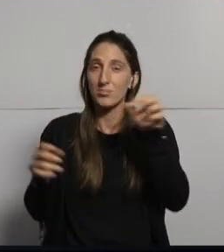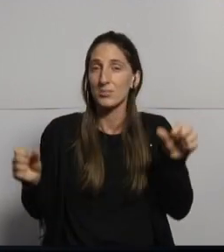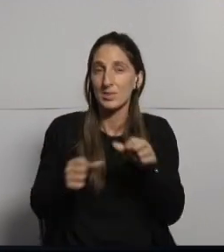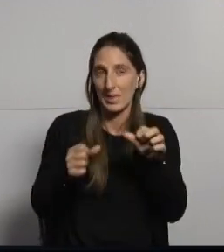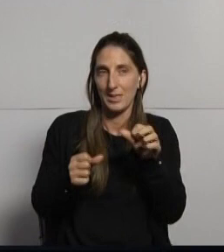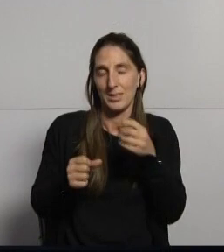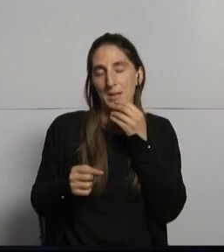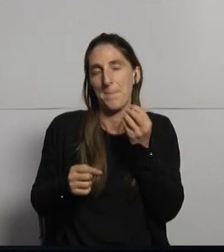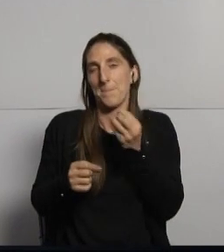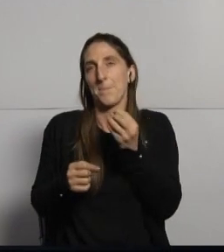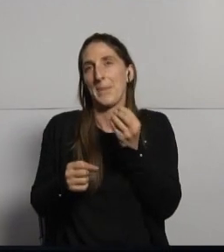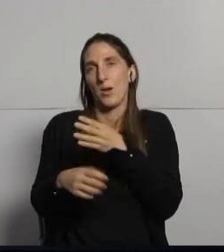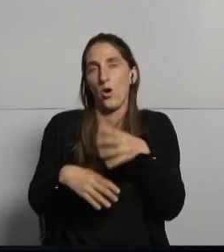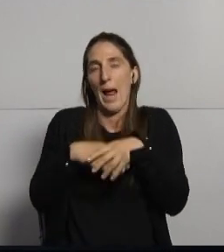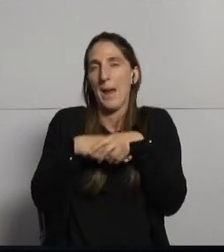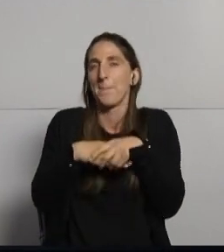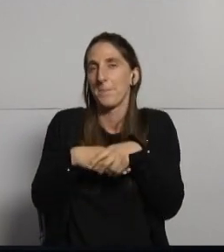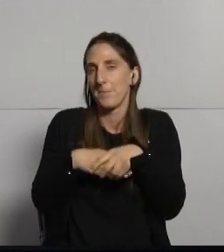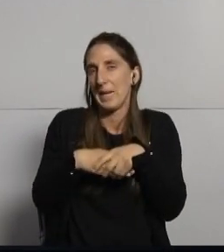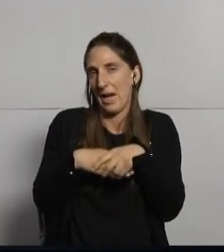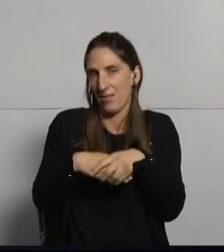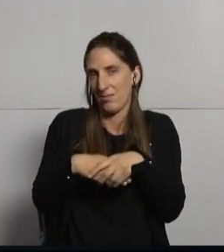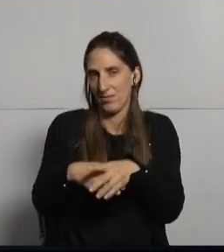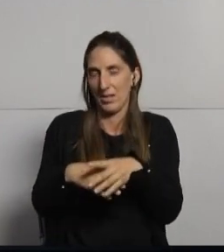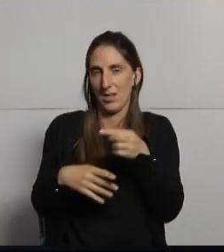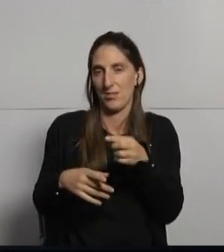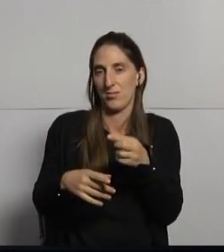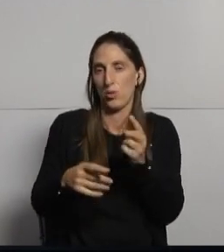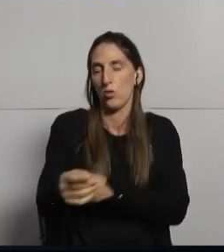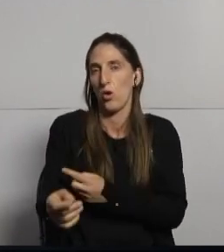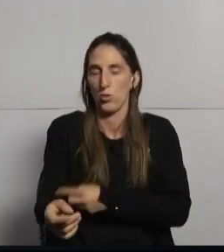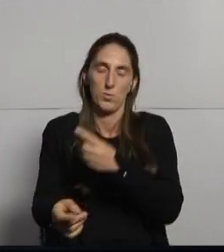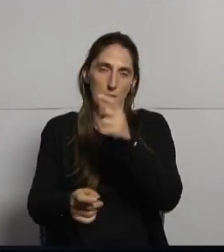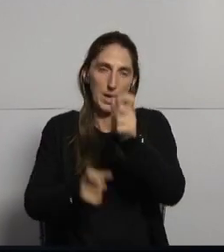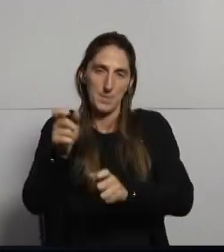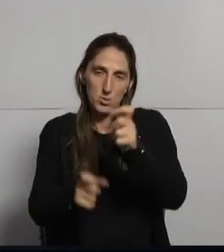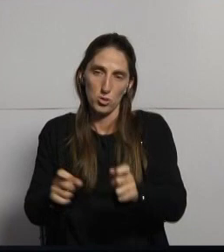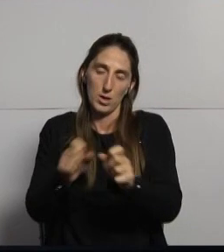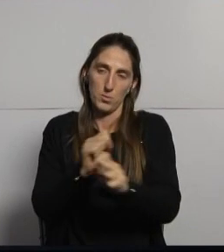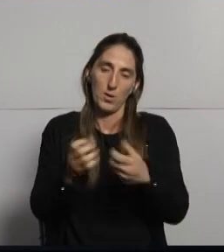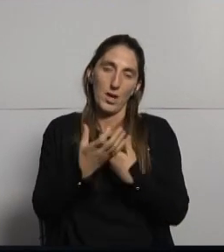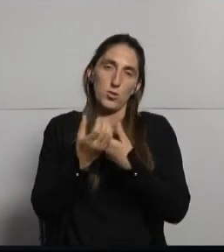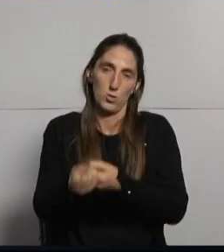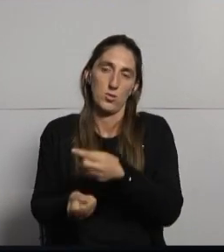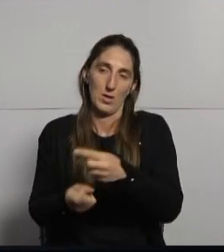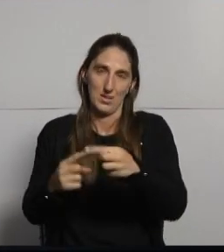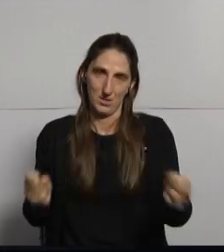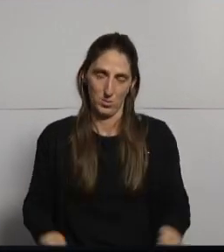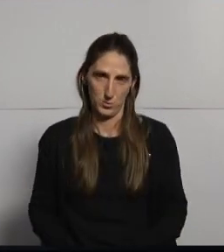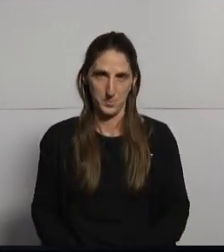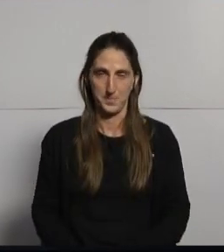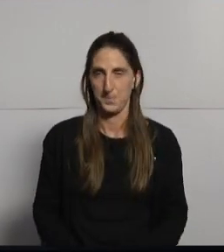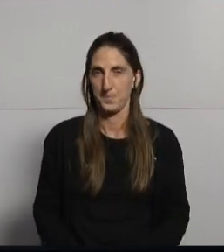mucho más amigable y generar la tendencia, el hábito en los ciudadanos de colaborar con este tipo de iniciativas.